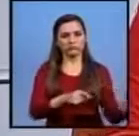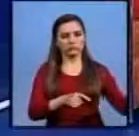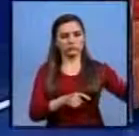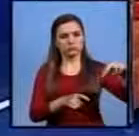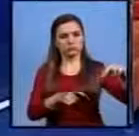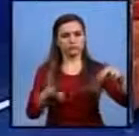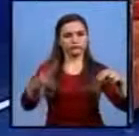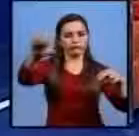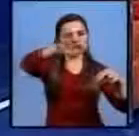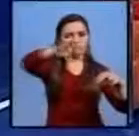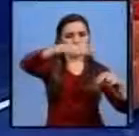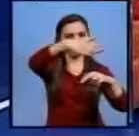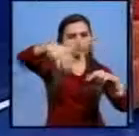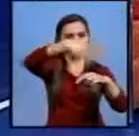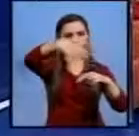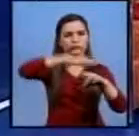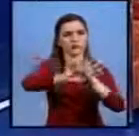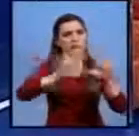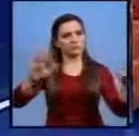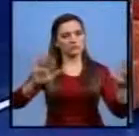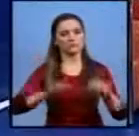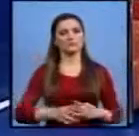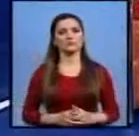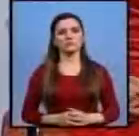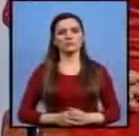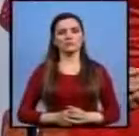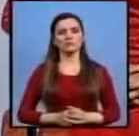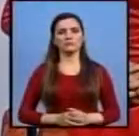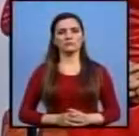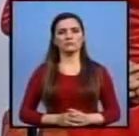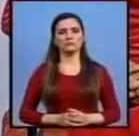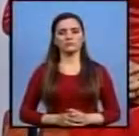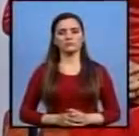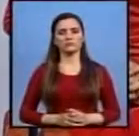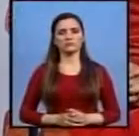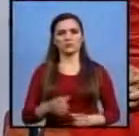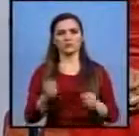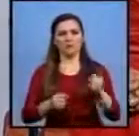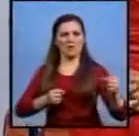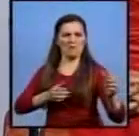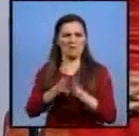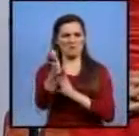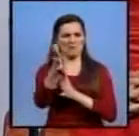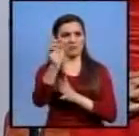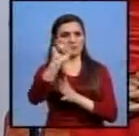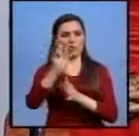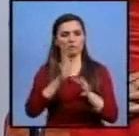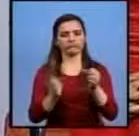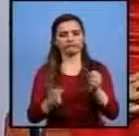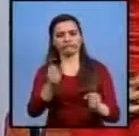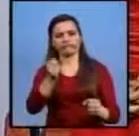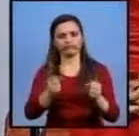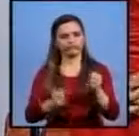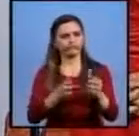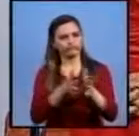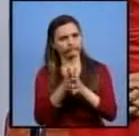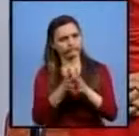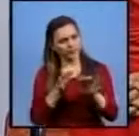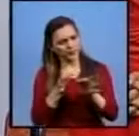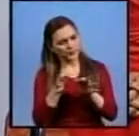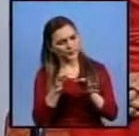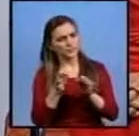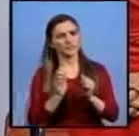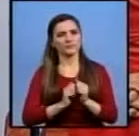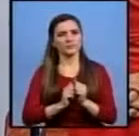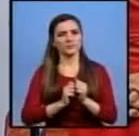Bueno, además de mantener, como decían los expertos, una velocidad pues adecuada, circular con muchísima precaución. ¿Y qué pasa